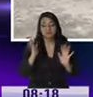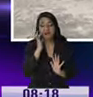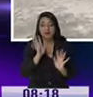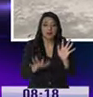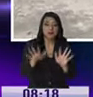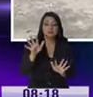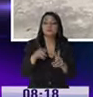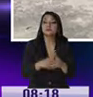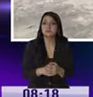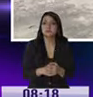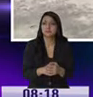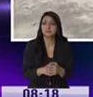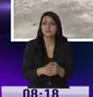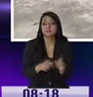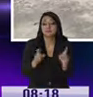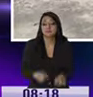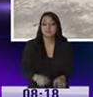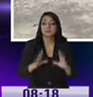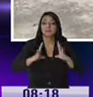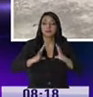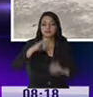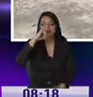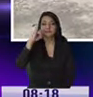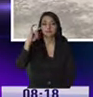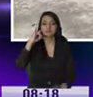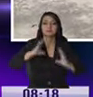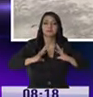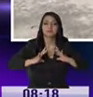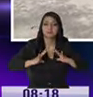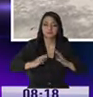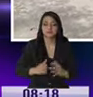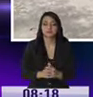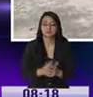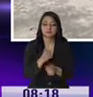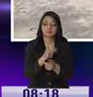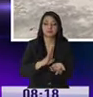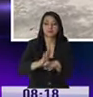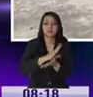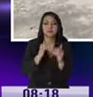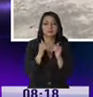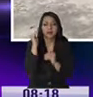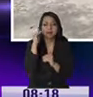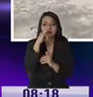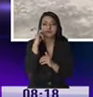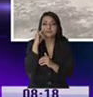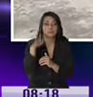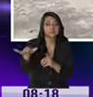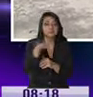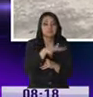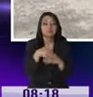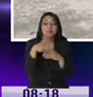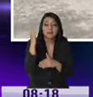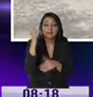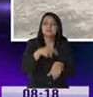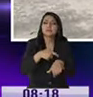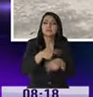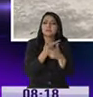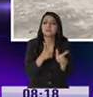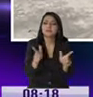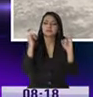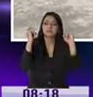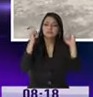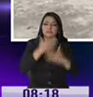son épocas y tiempo de vacaciones de los chicos, y normalmente en los barrios donde más pasan, o donde deberían pasar el tiempo,